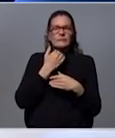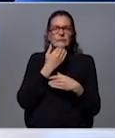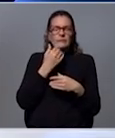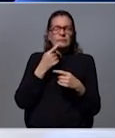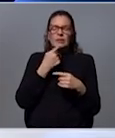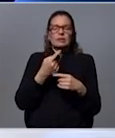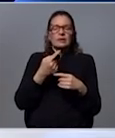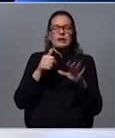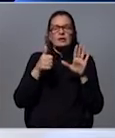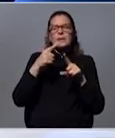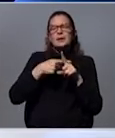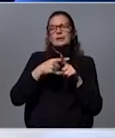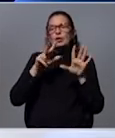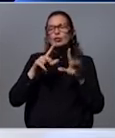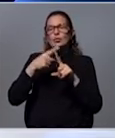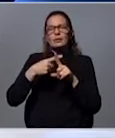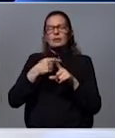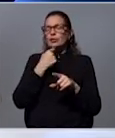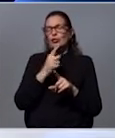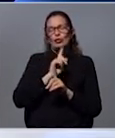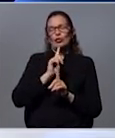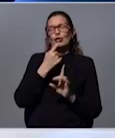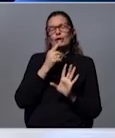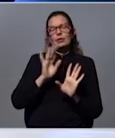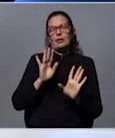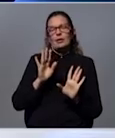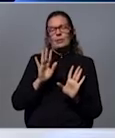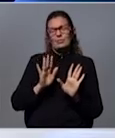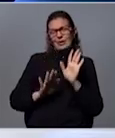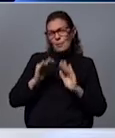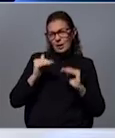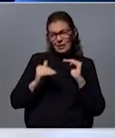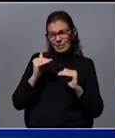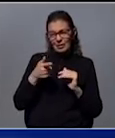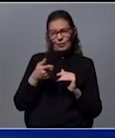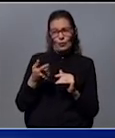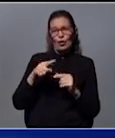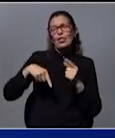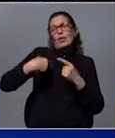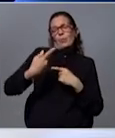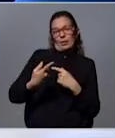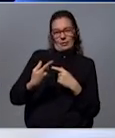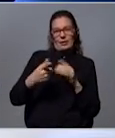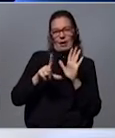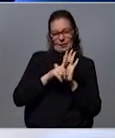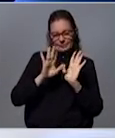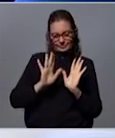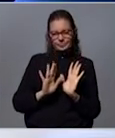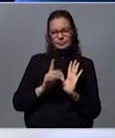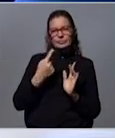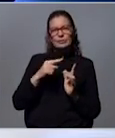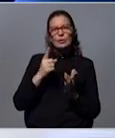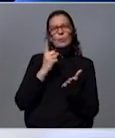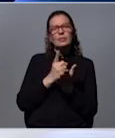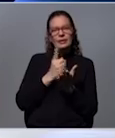dice exactamente seis meses ocho meses no dice porque en realidad depende de la después digamos reglamento después pero lo cierto que se